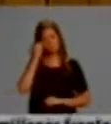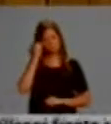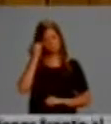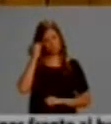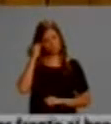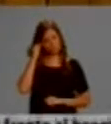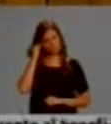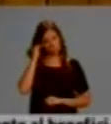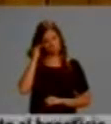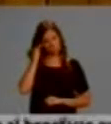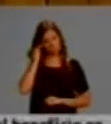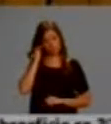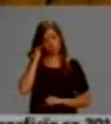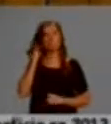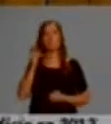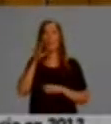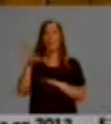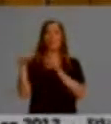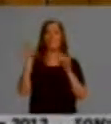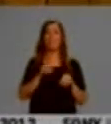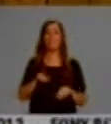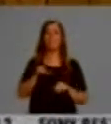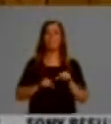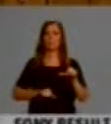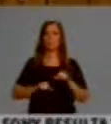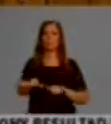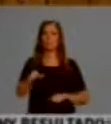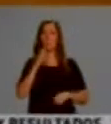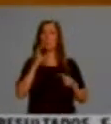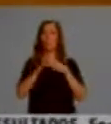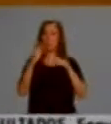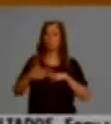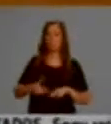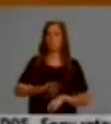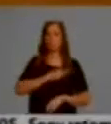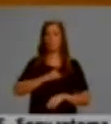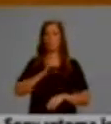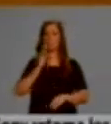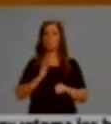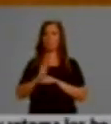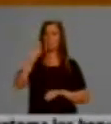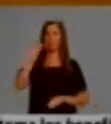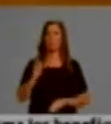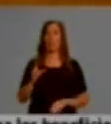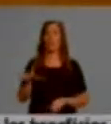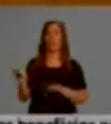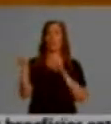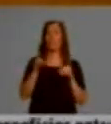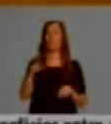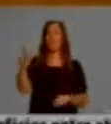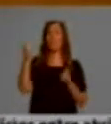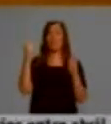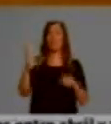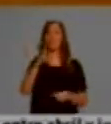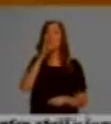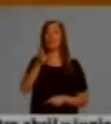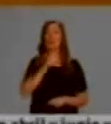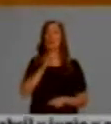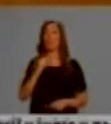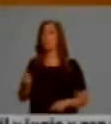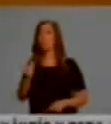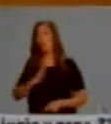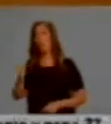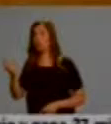Ahora entendemos su empeño en recortar las subvenciones a partidos y sindicatos. Es que a ustedes no les hacía falta porque se financiaban con